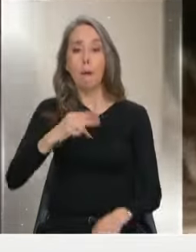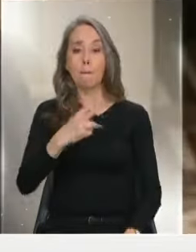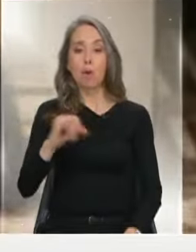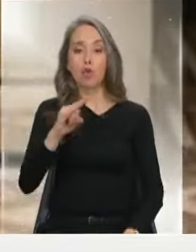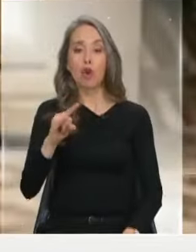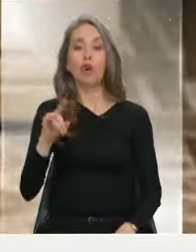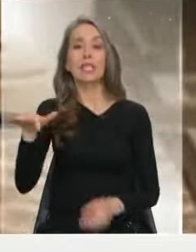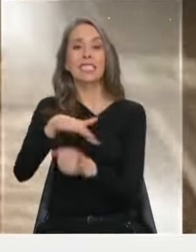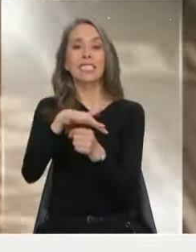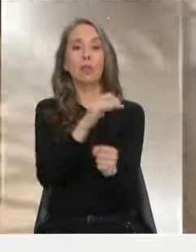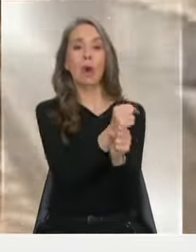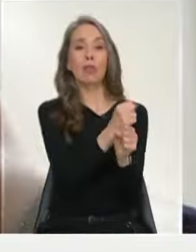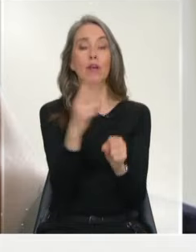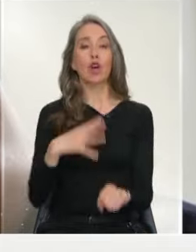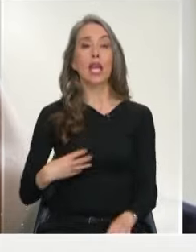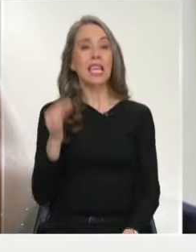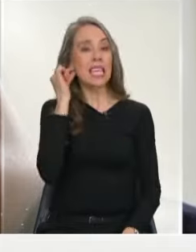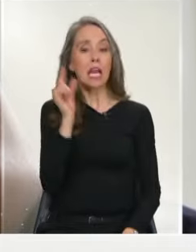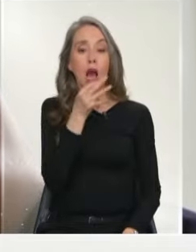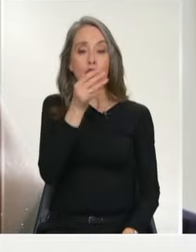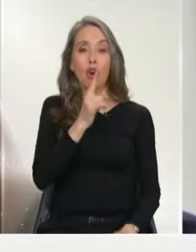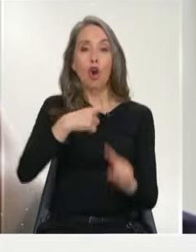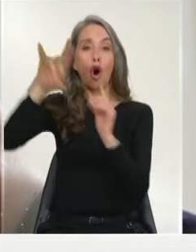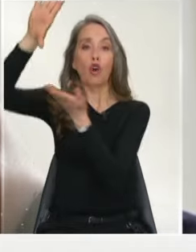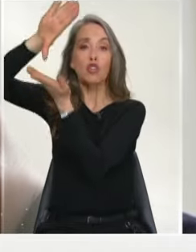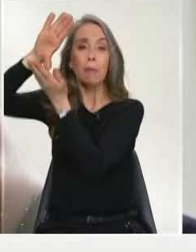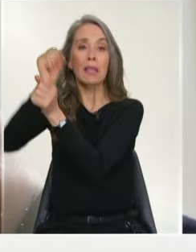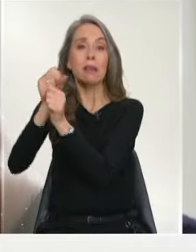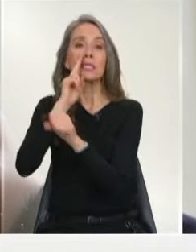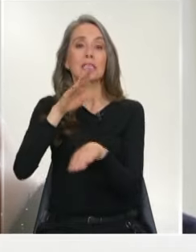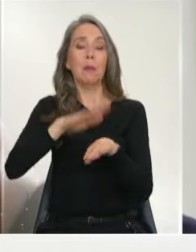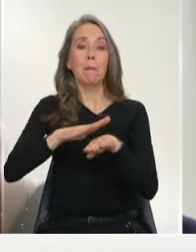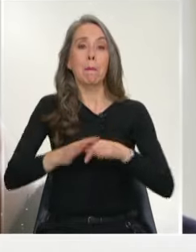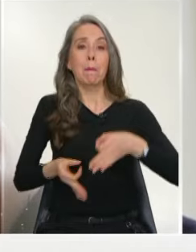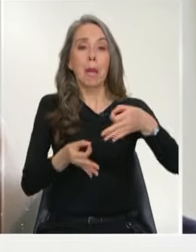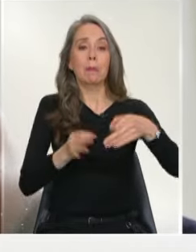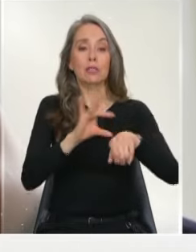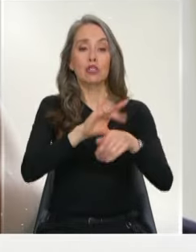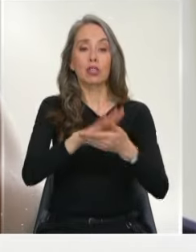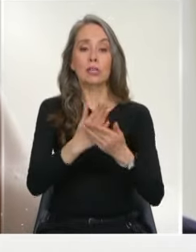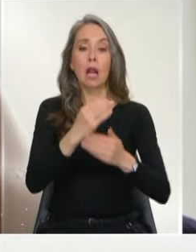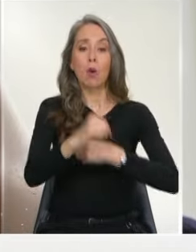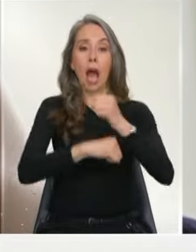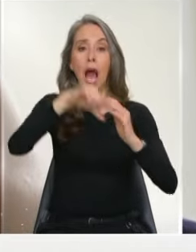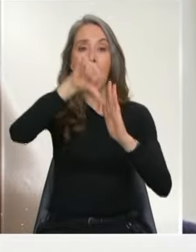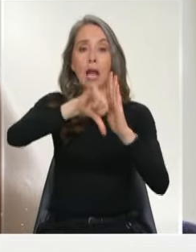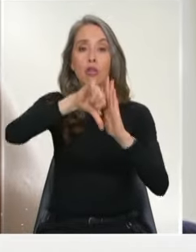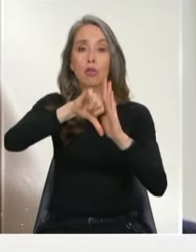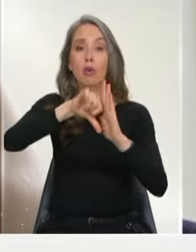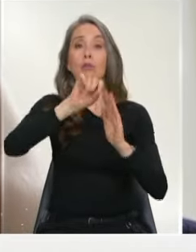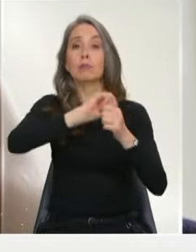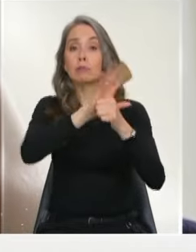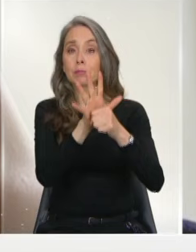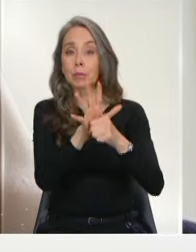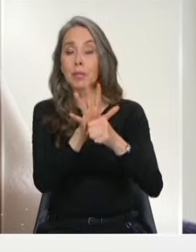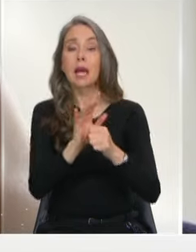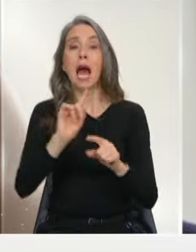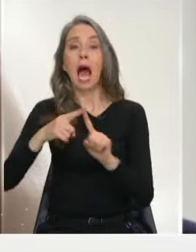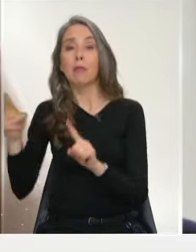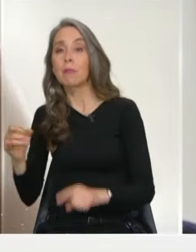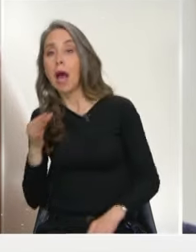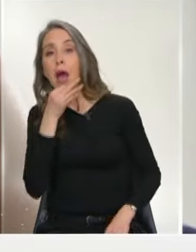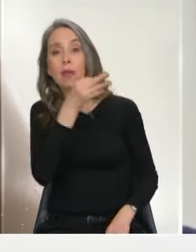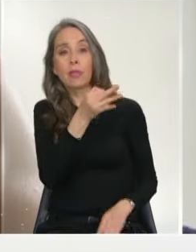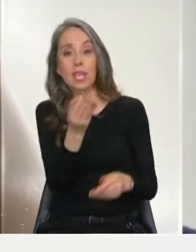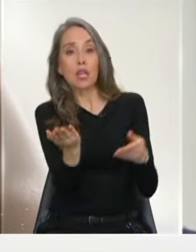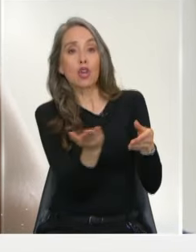situación laboral de su hija, quien trabajó desde el extranjero sin permisos de salud en plena cuarentena. No solo eso, le habría filtrado el